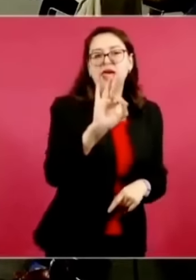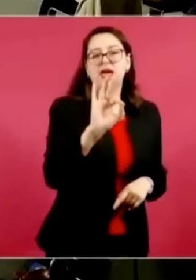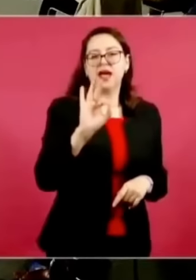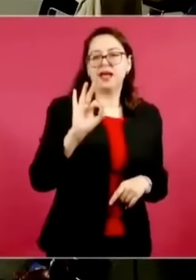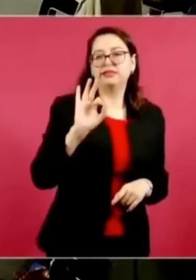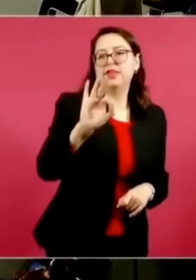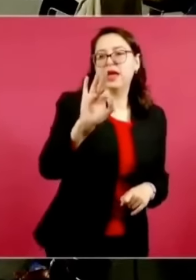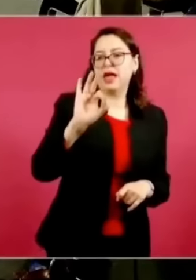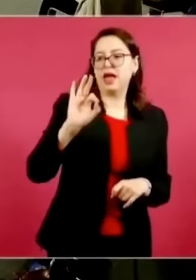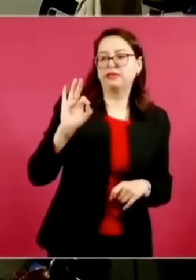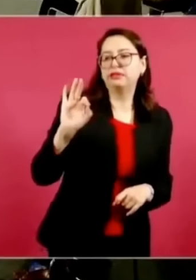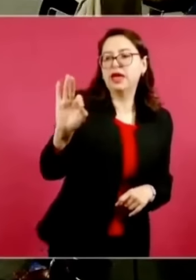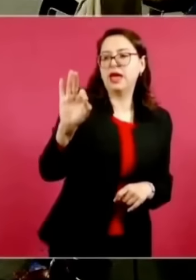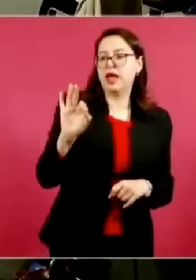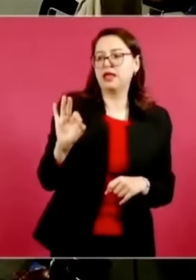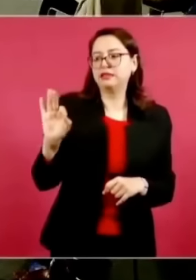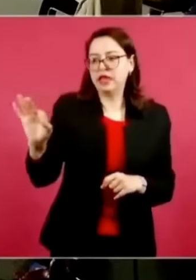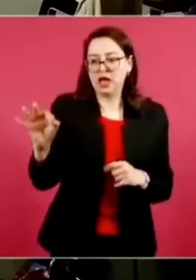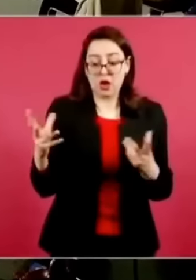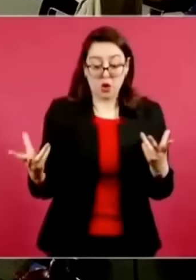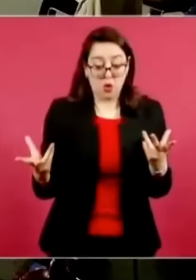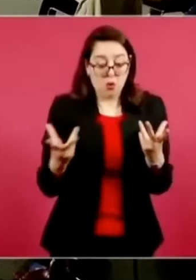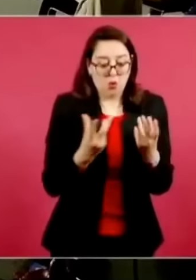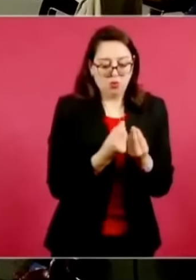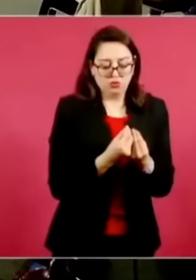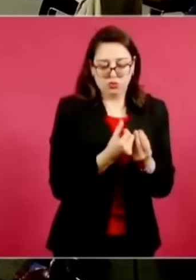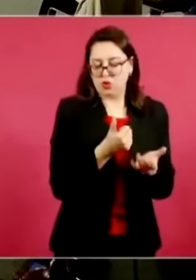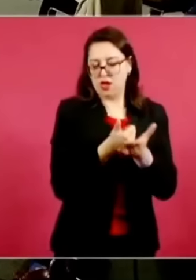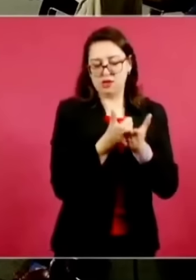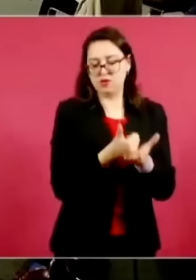Habían en ese entonces, esto para los jóvenes,